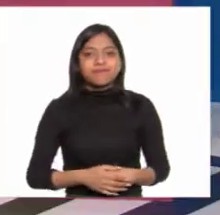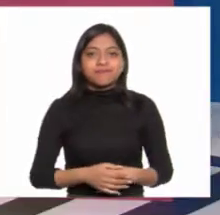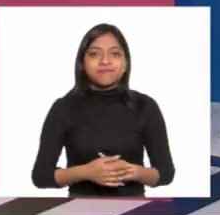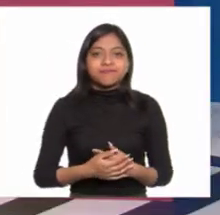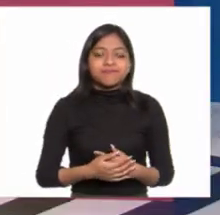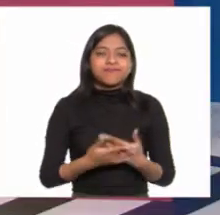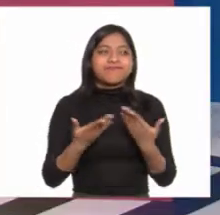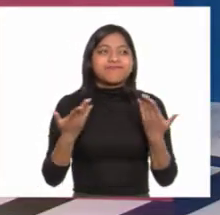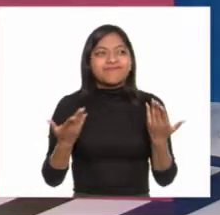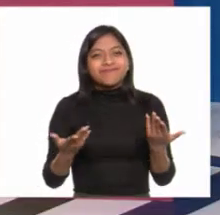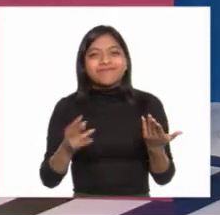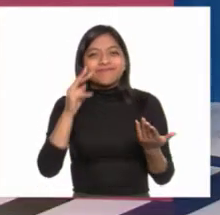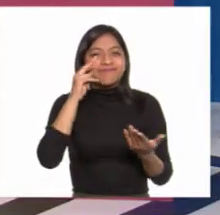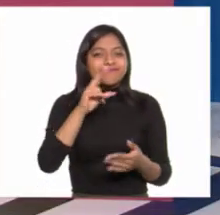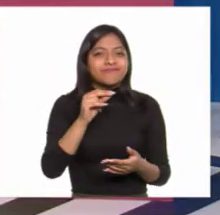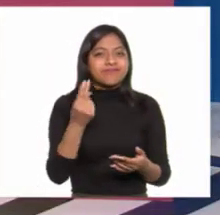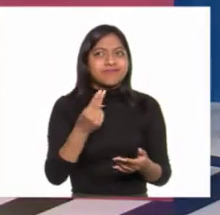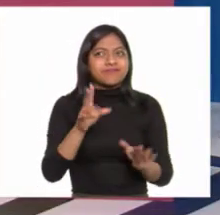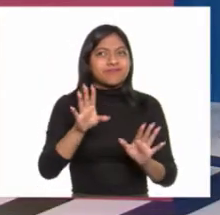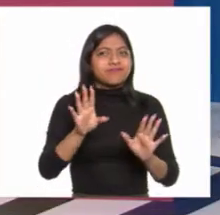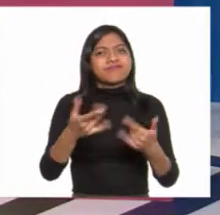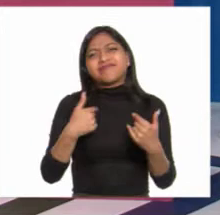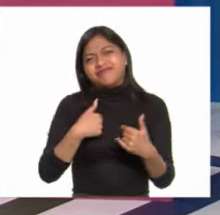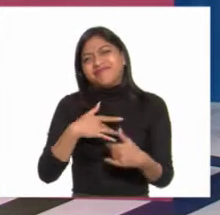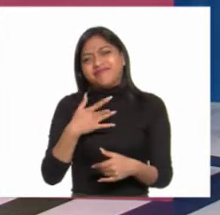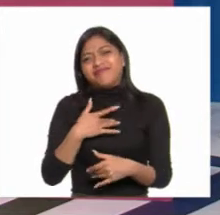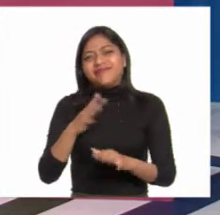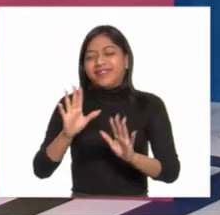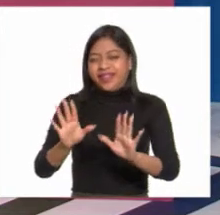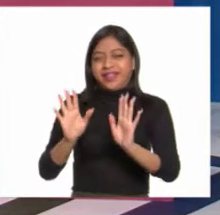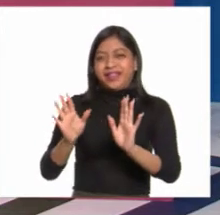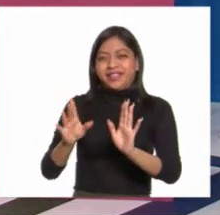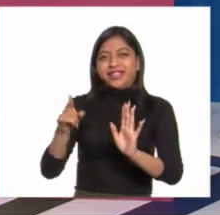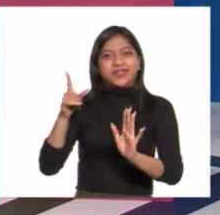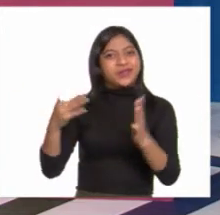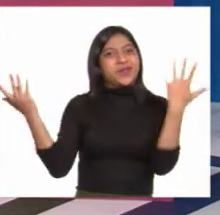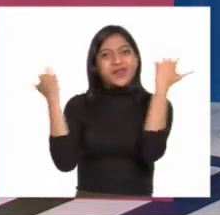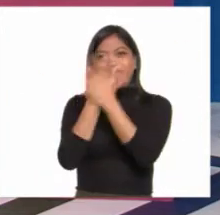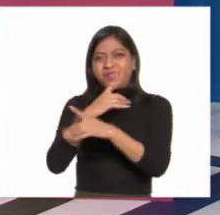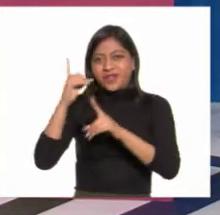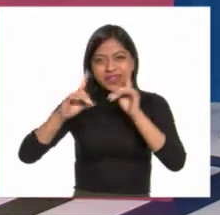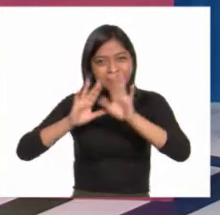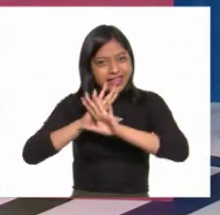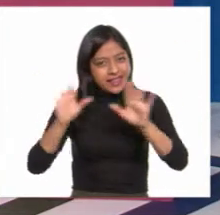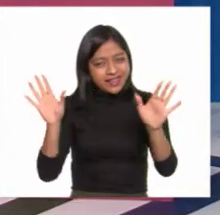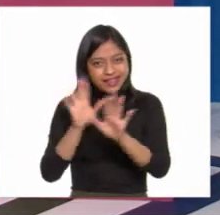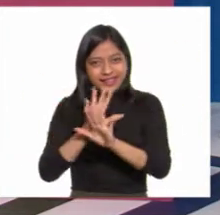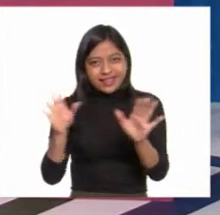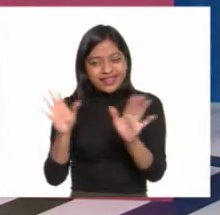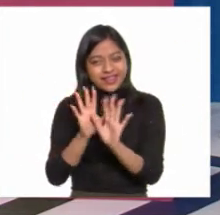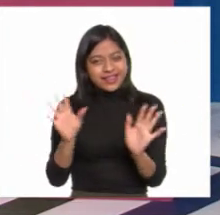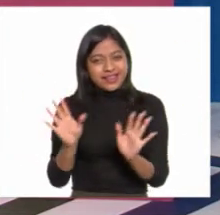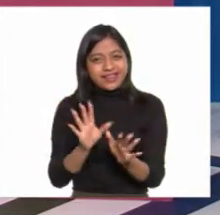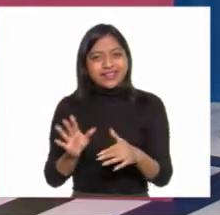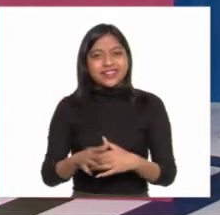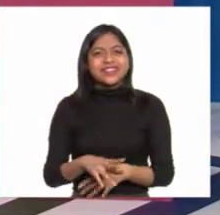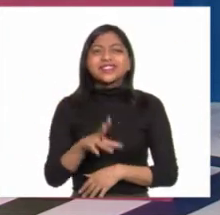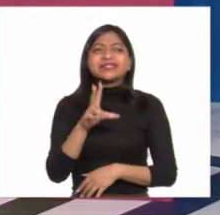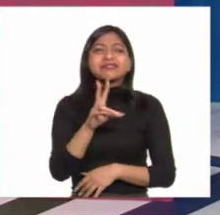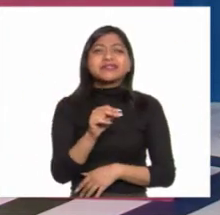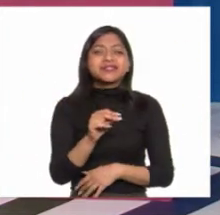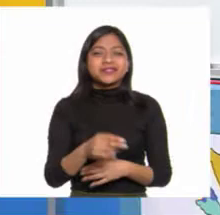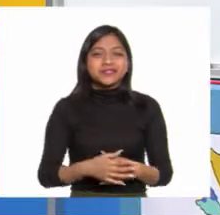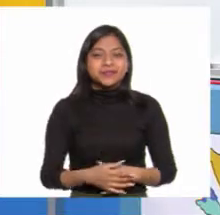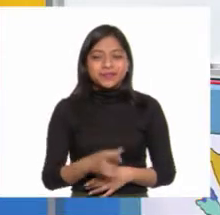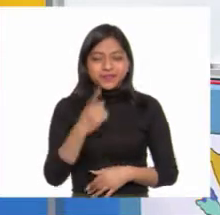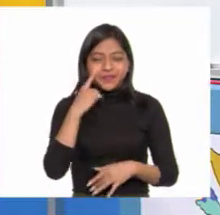Bueno, eso es lo que yo creo. Lo que yo creo es que ya te estás haciendo un poquito bolas, Ton. No.